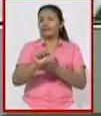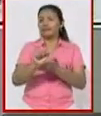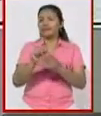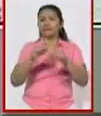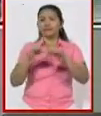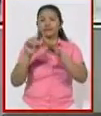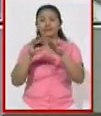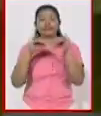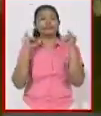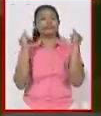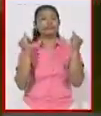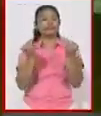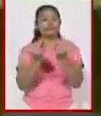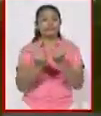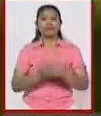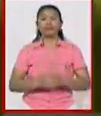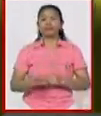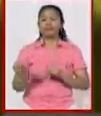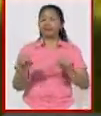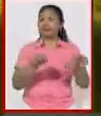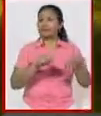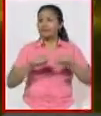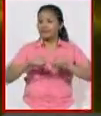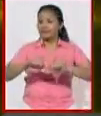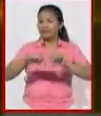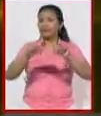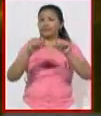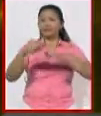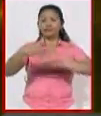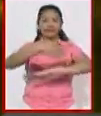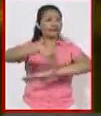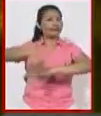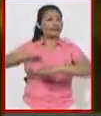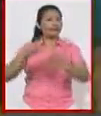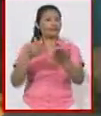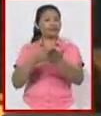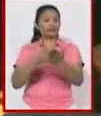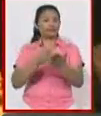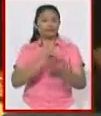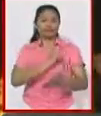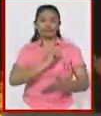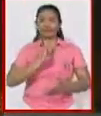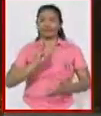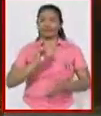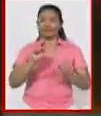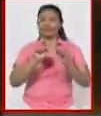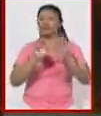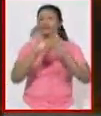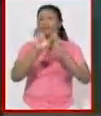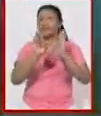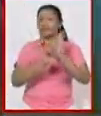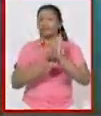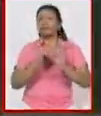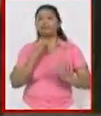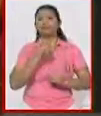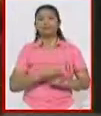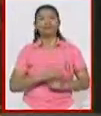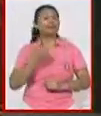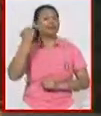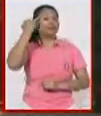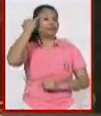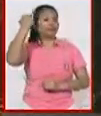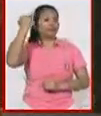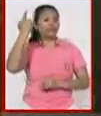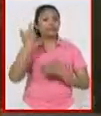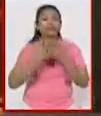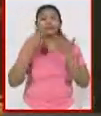las instituciones. Mientras las movilizaciones aún continúan en las calles en contra del fallo del Tribunal Constitucional, las opiniones acerca